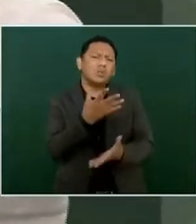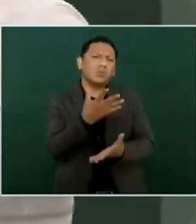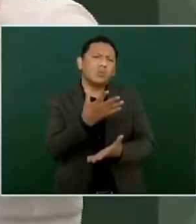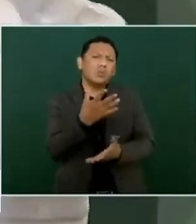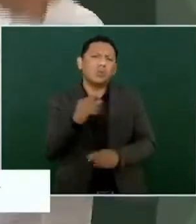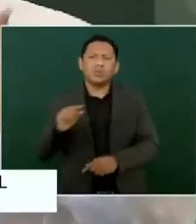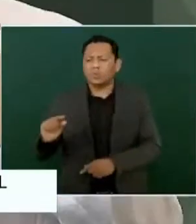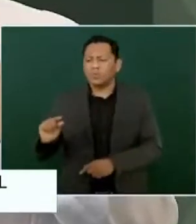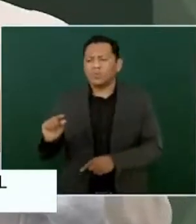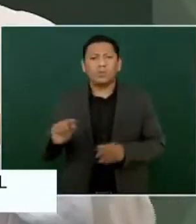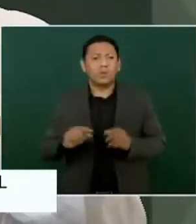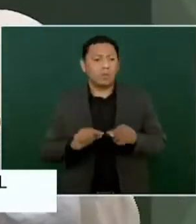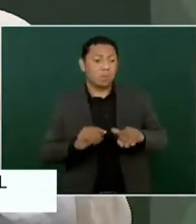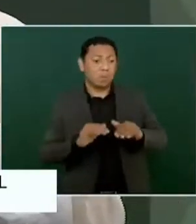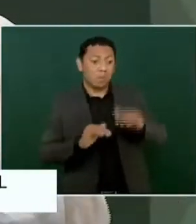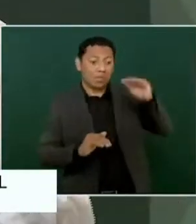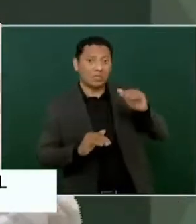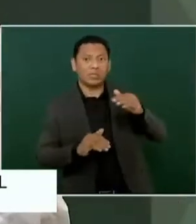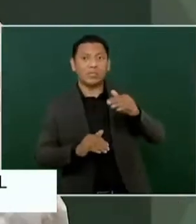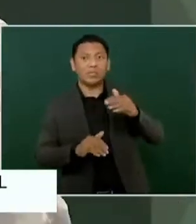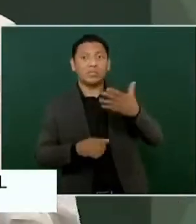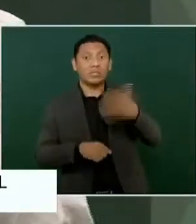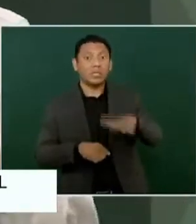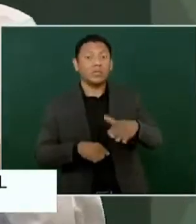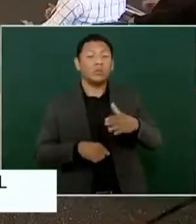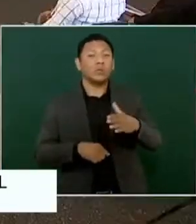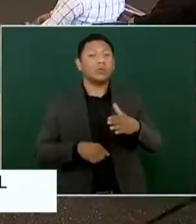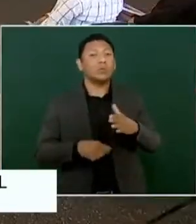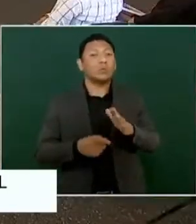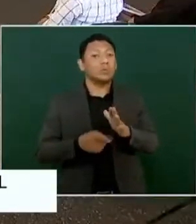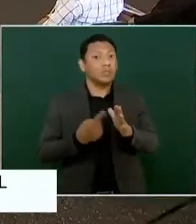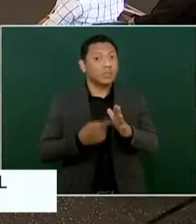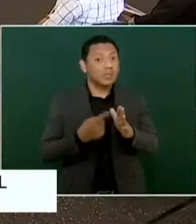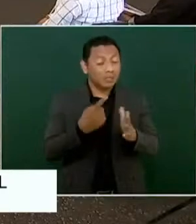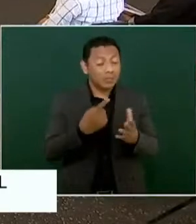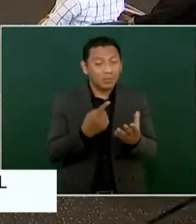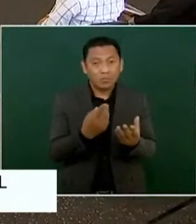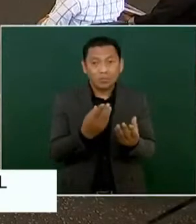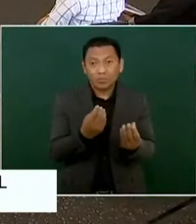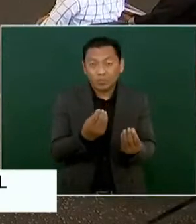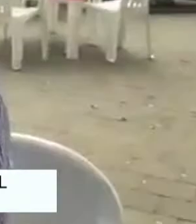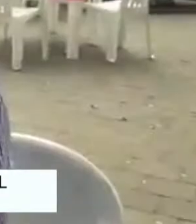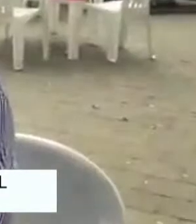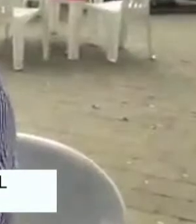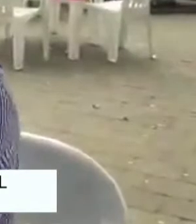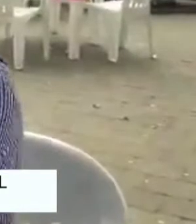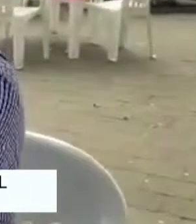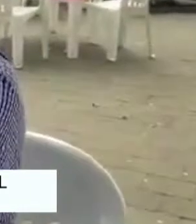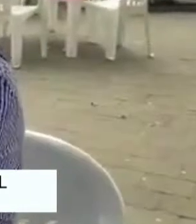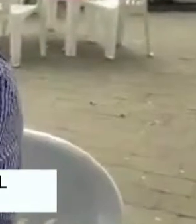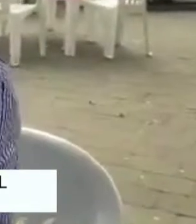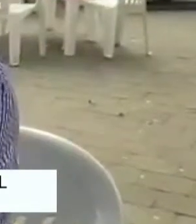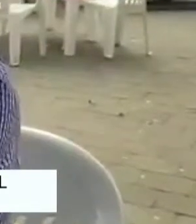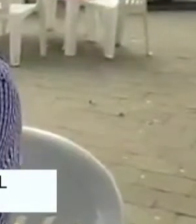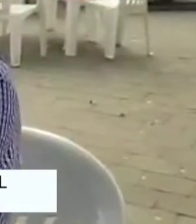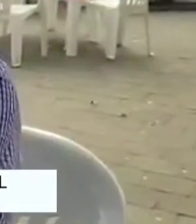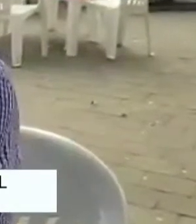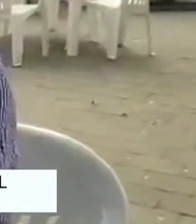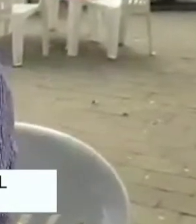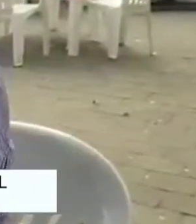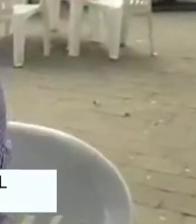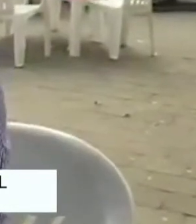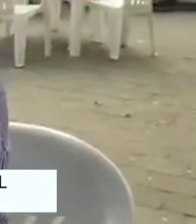ha ido rasgando y ha ido perfilando su ruta muy, muy particular de un líder latinoamericano